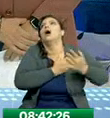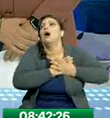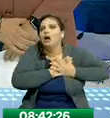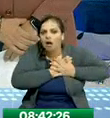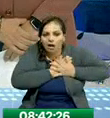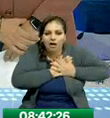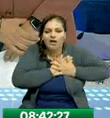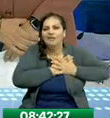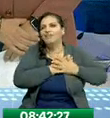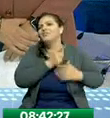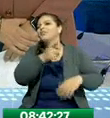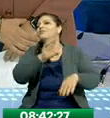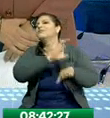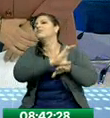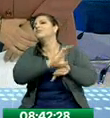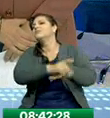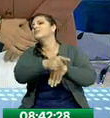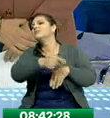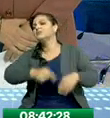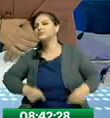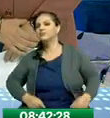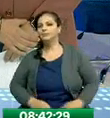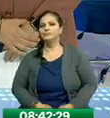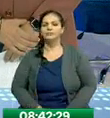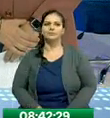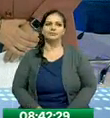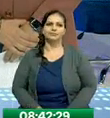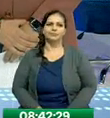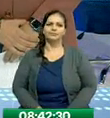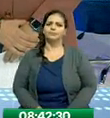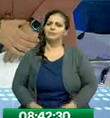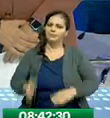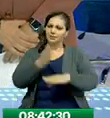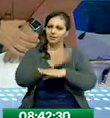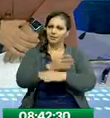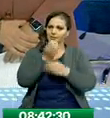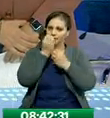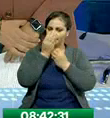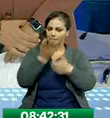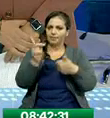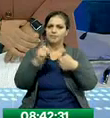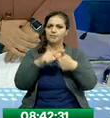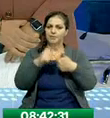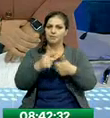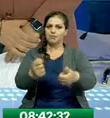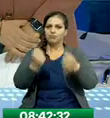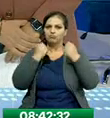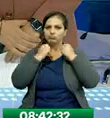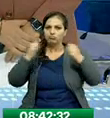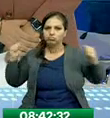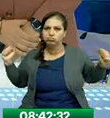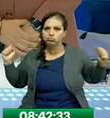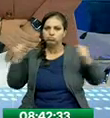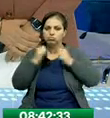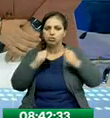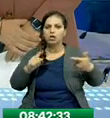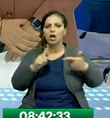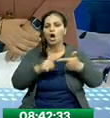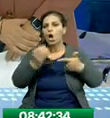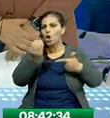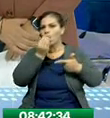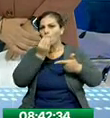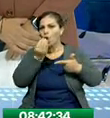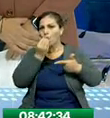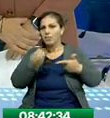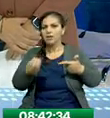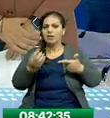que le recomiendo el caos el vial es bueno todo lo queremos he dicho hasta el momento con cierto una dieta saludable baja